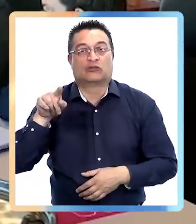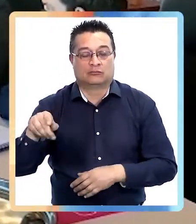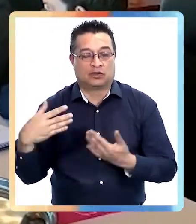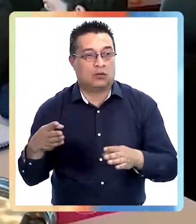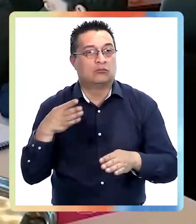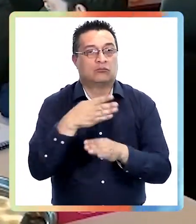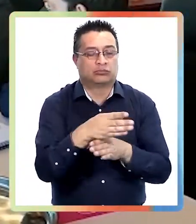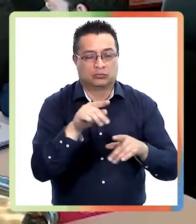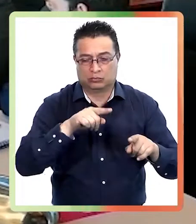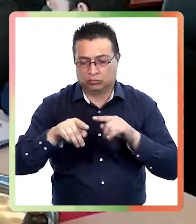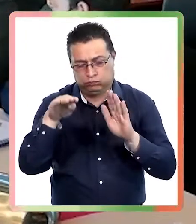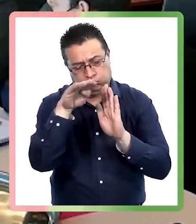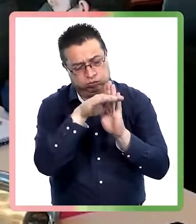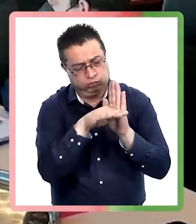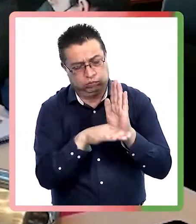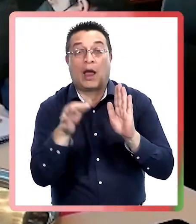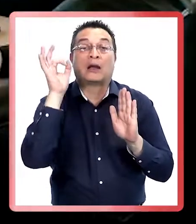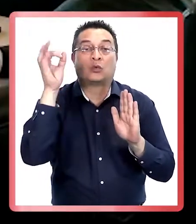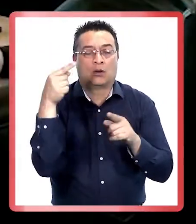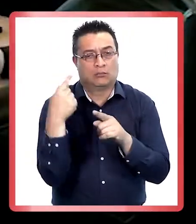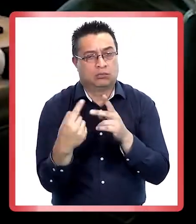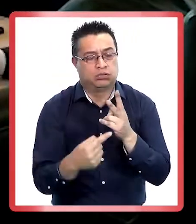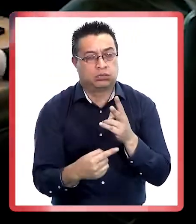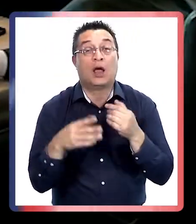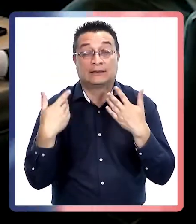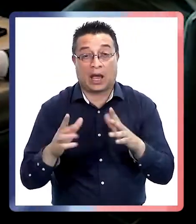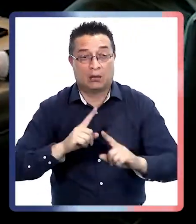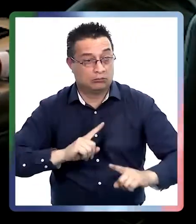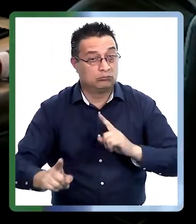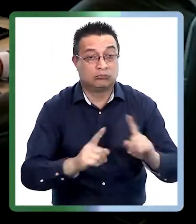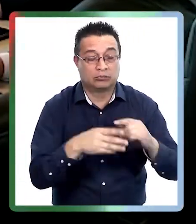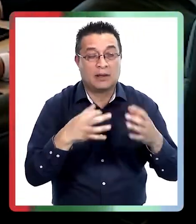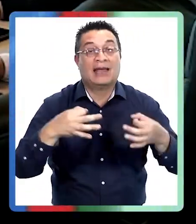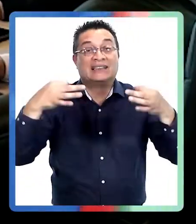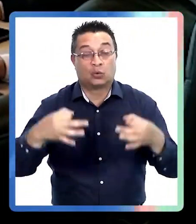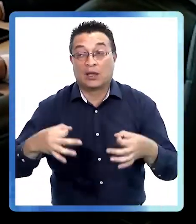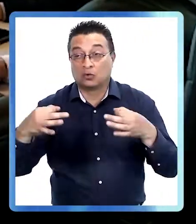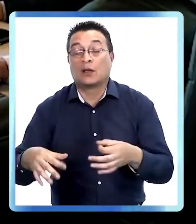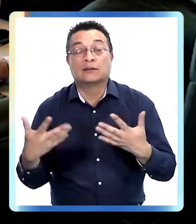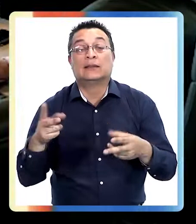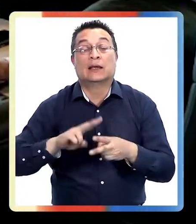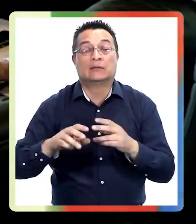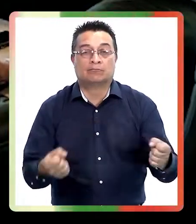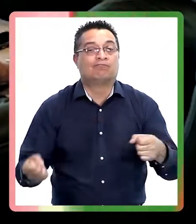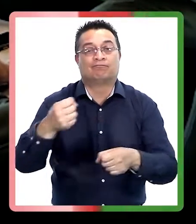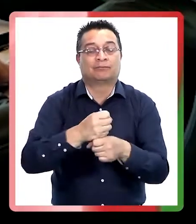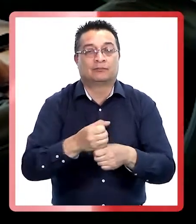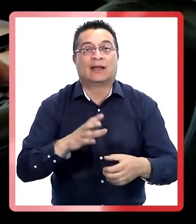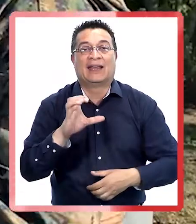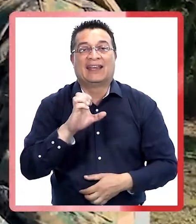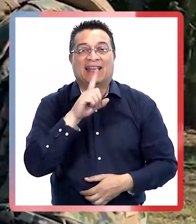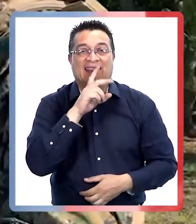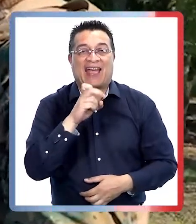con la intención de desplegar una nutrida agenda de reuniones. Ya se están coordinando las medidas de seguridad que habrá en vez del estado de